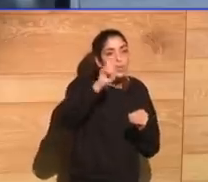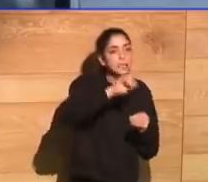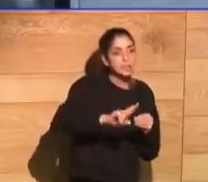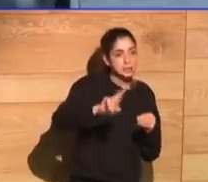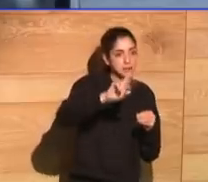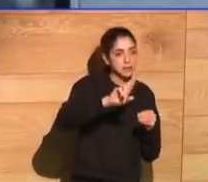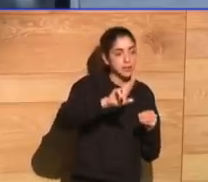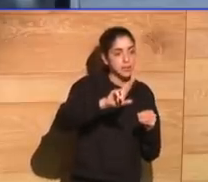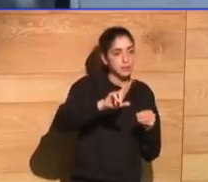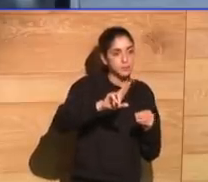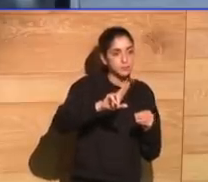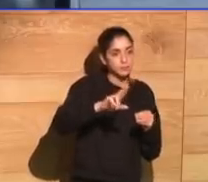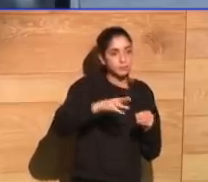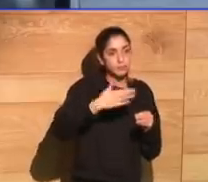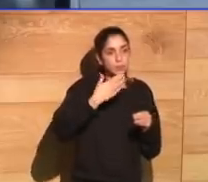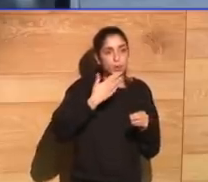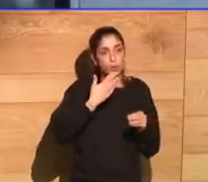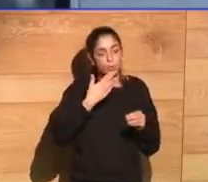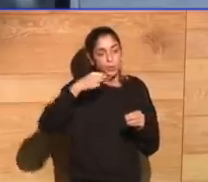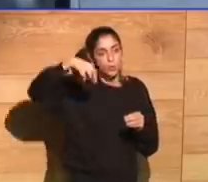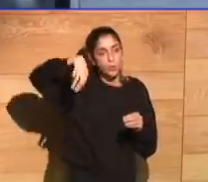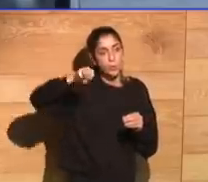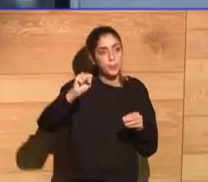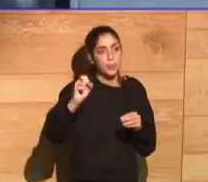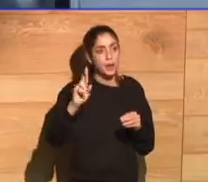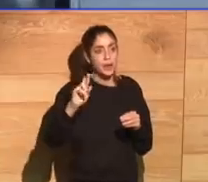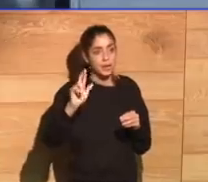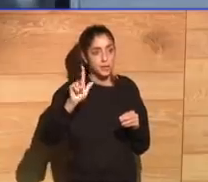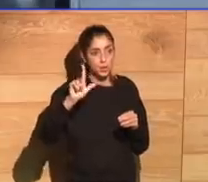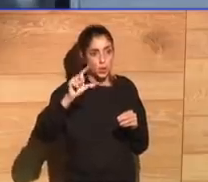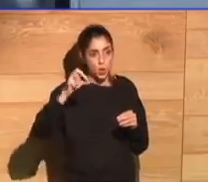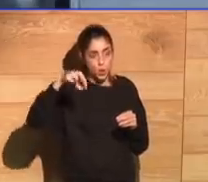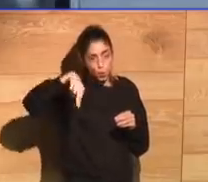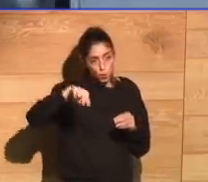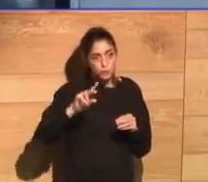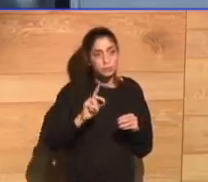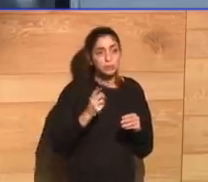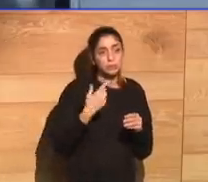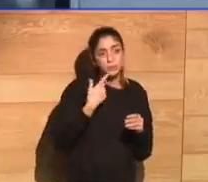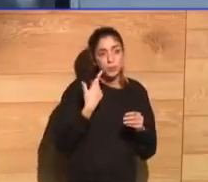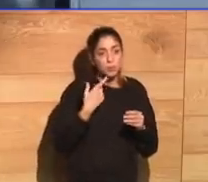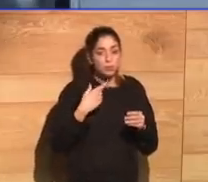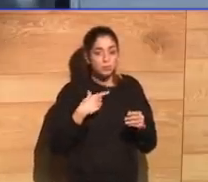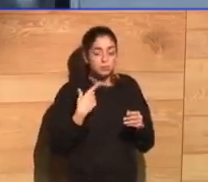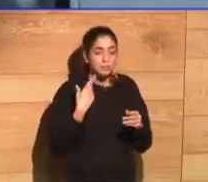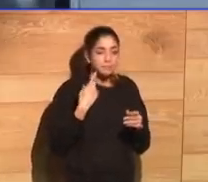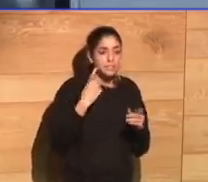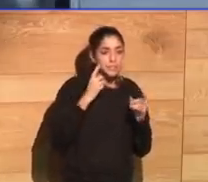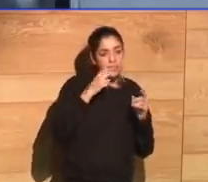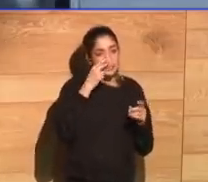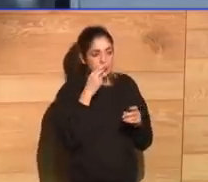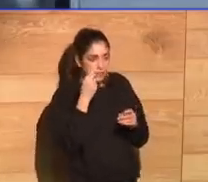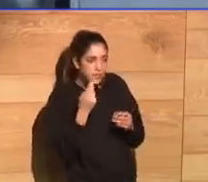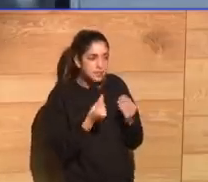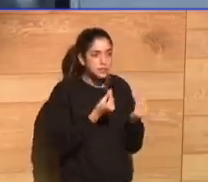Brando aparecer, por ejemplo, en la Fortaleza de la Soledad sí. y para otras cosas, le va picando el gusanillo, empieza a involucrarse y empieza a trabajar